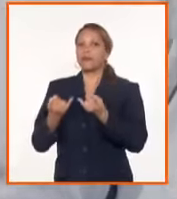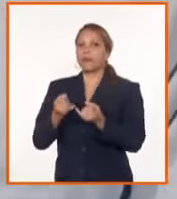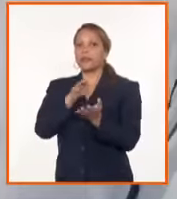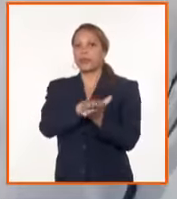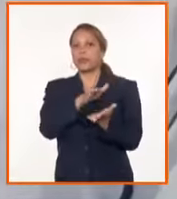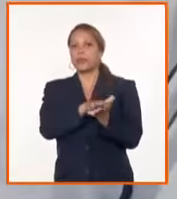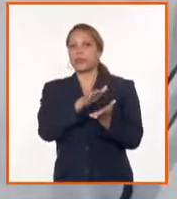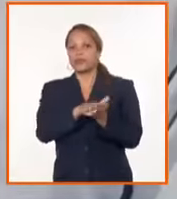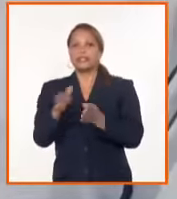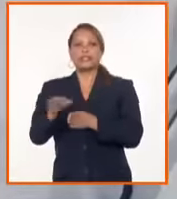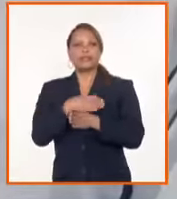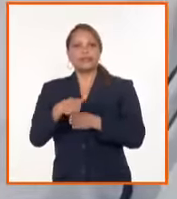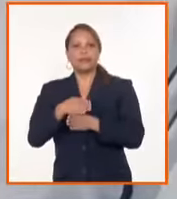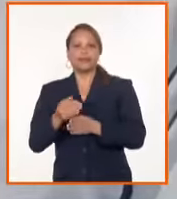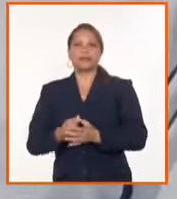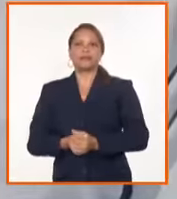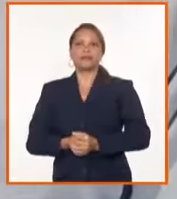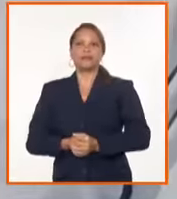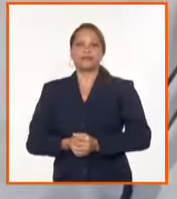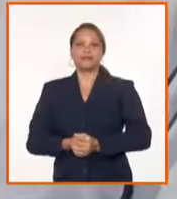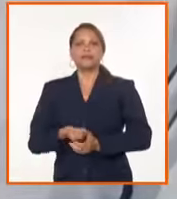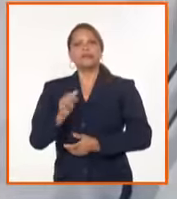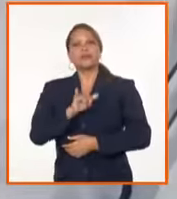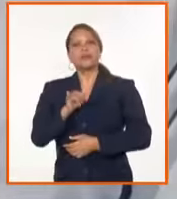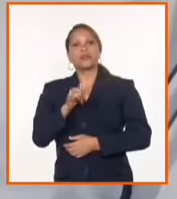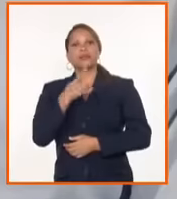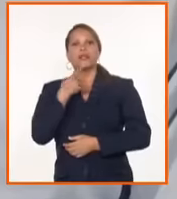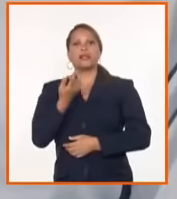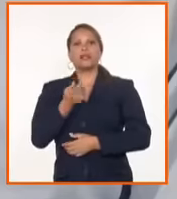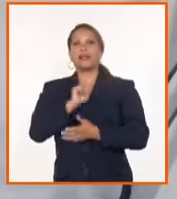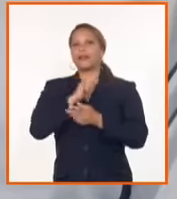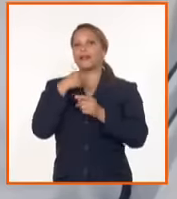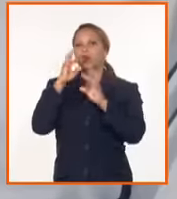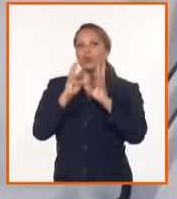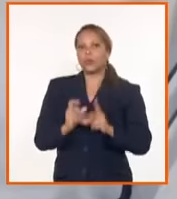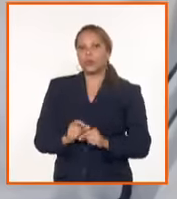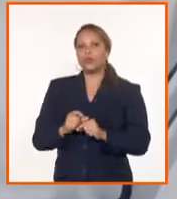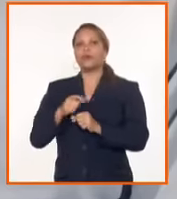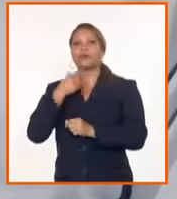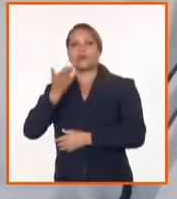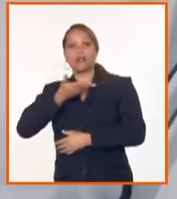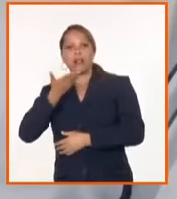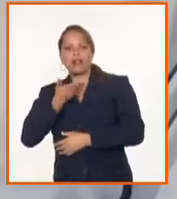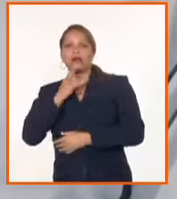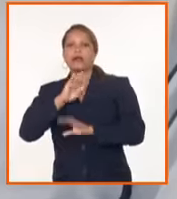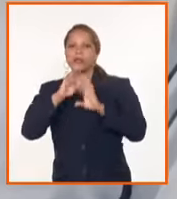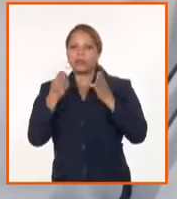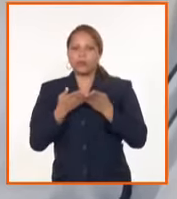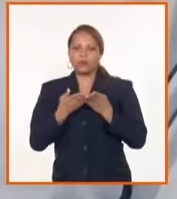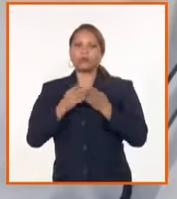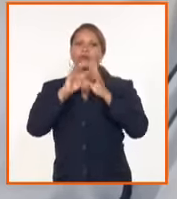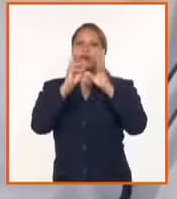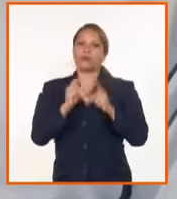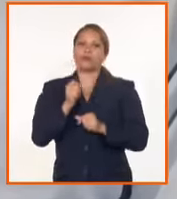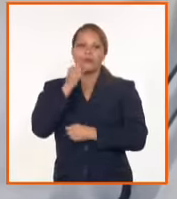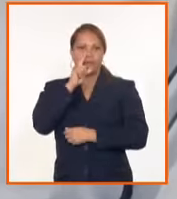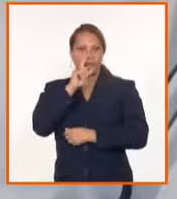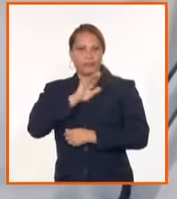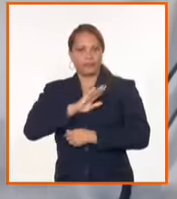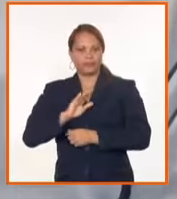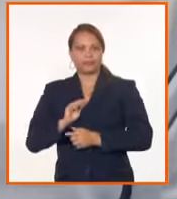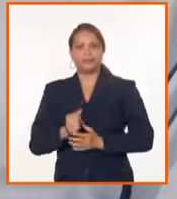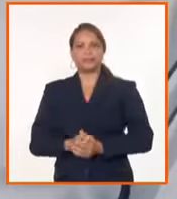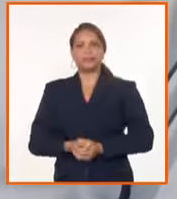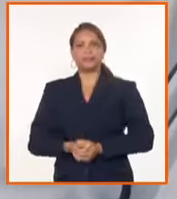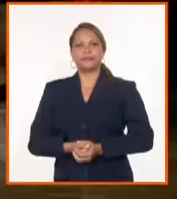cuantitativos y cualitativos y al final tiene que haber resultados. Yo creo que no